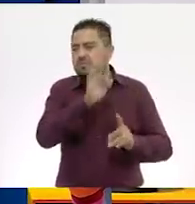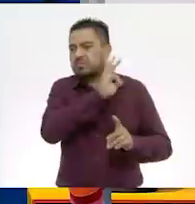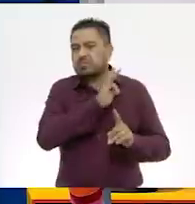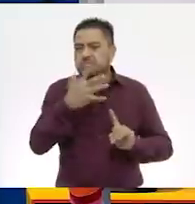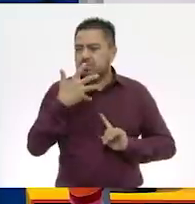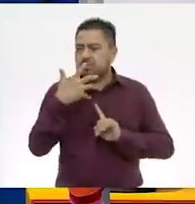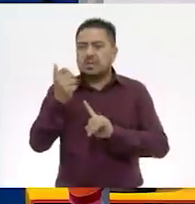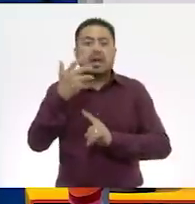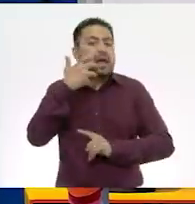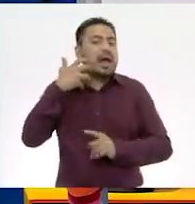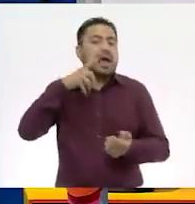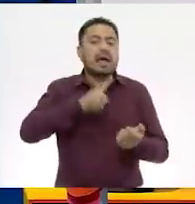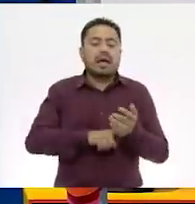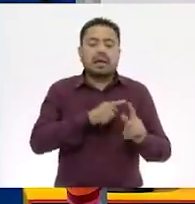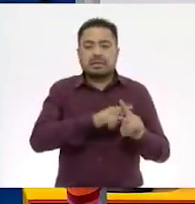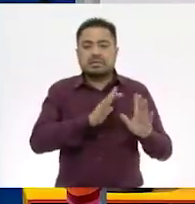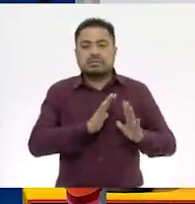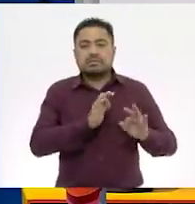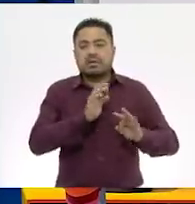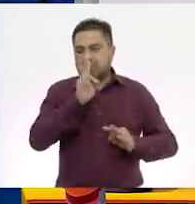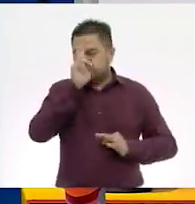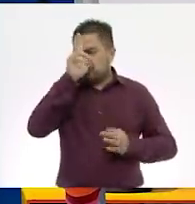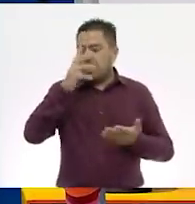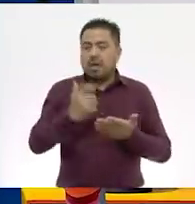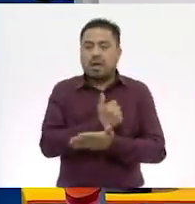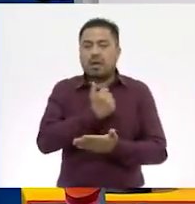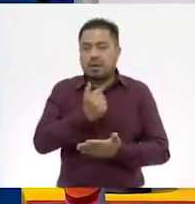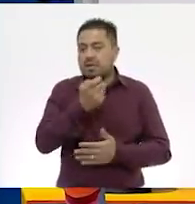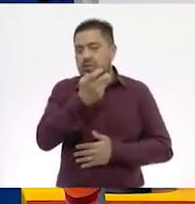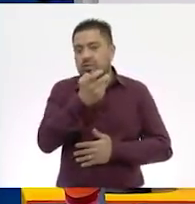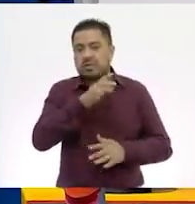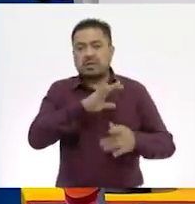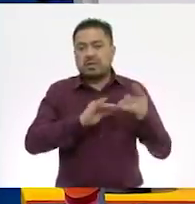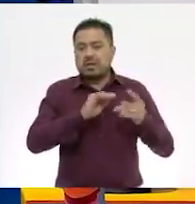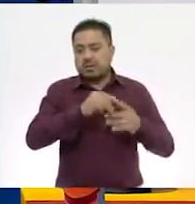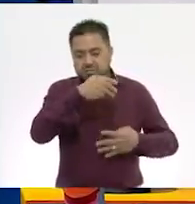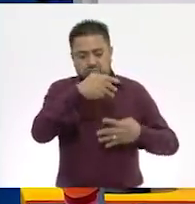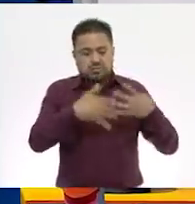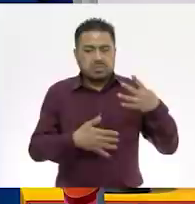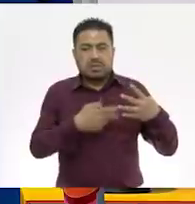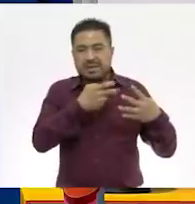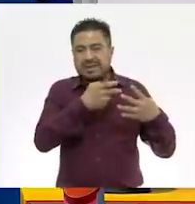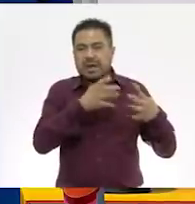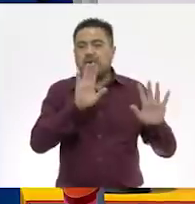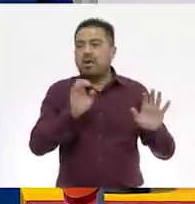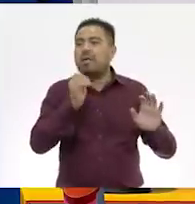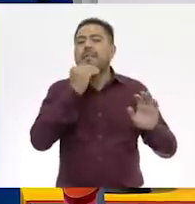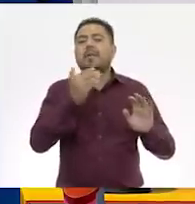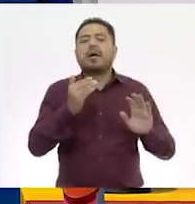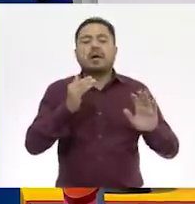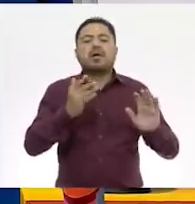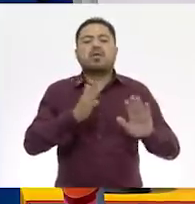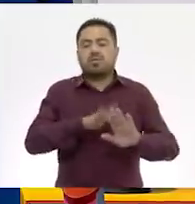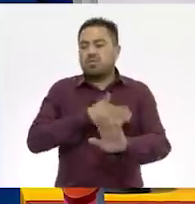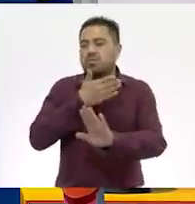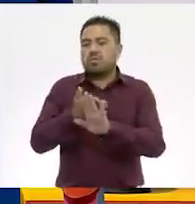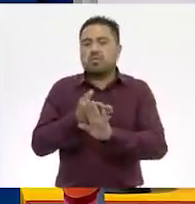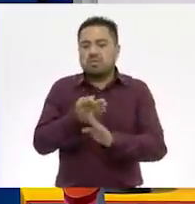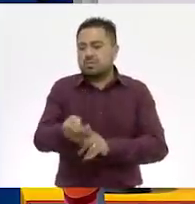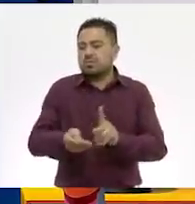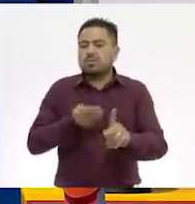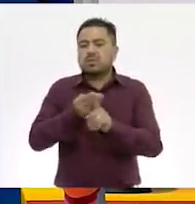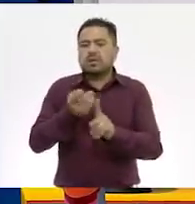a que sea el león el que surja victorioso justo por sus características, o bien que al contrario se le dé